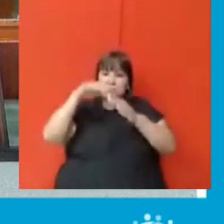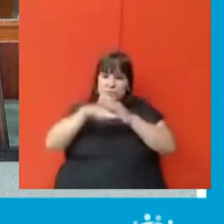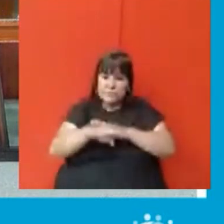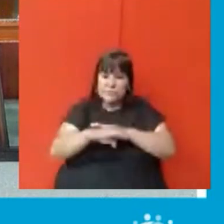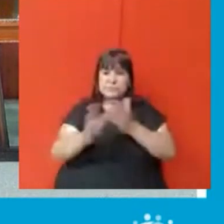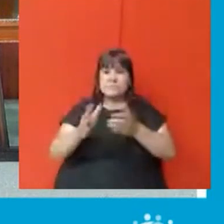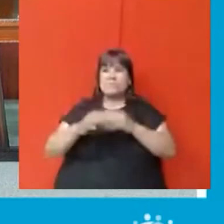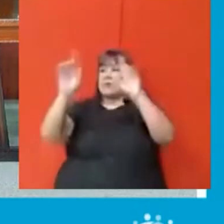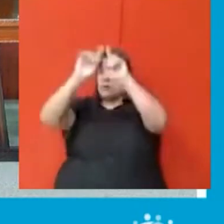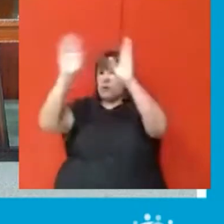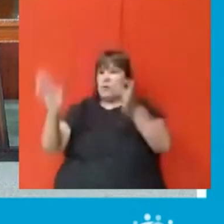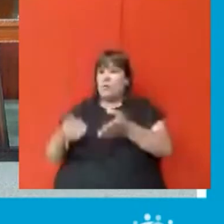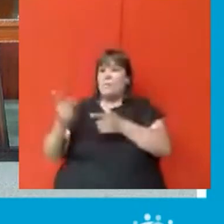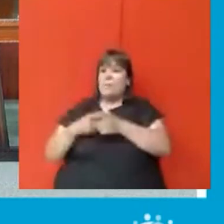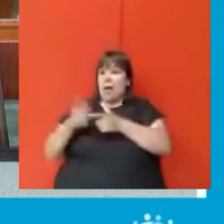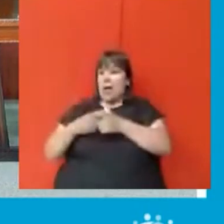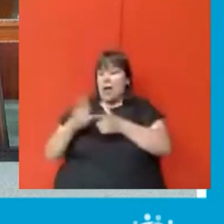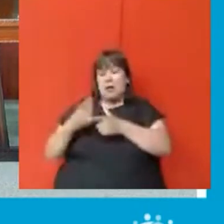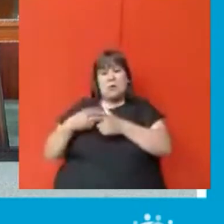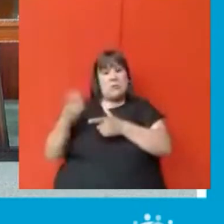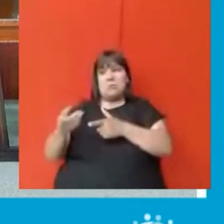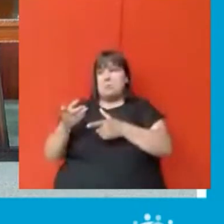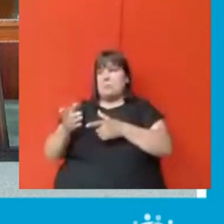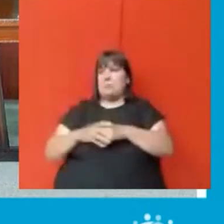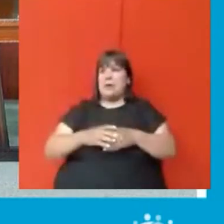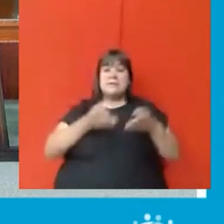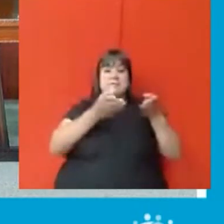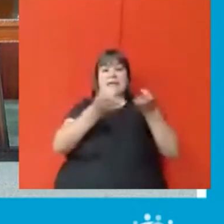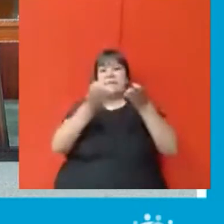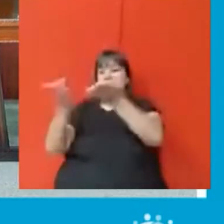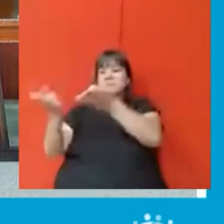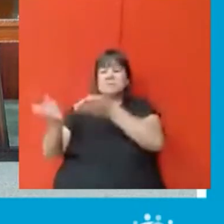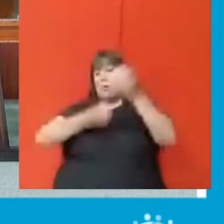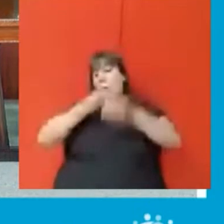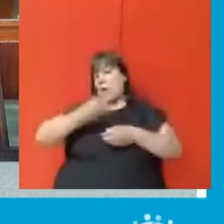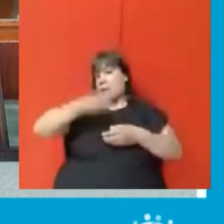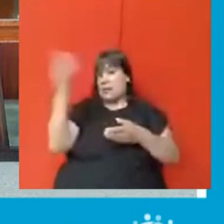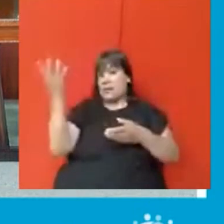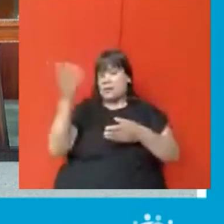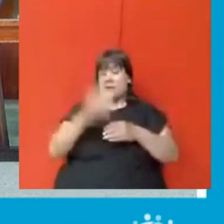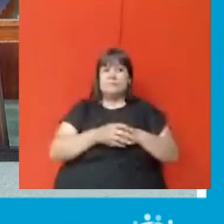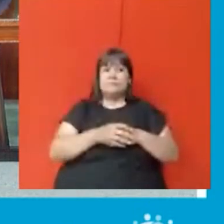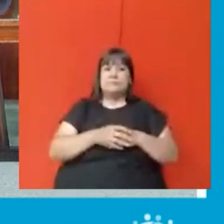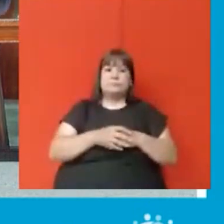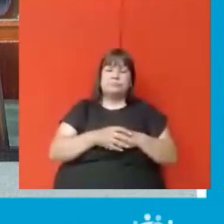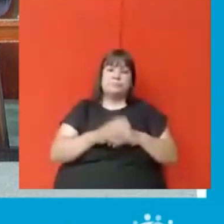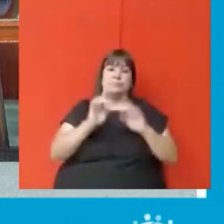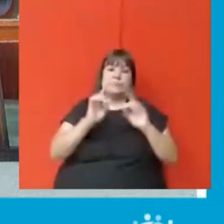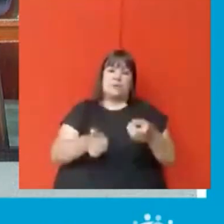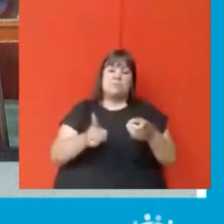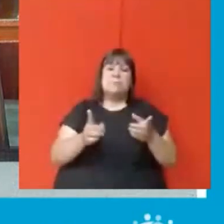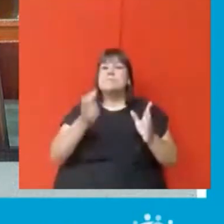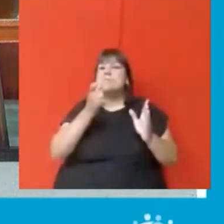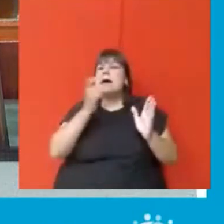que presta servicios a personas mayores. Es el término que nosotros utilizamos para denotar